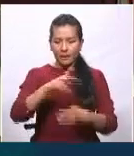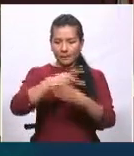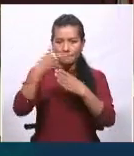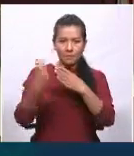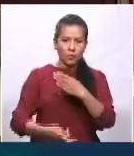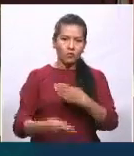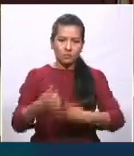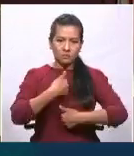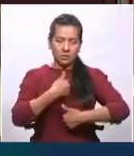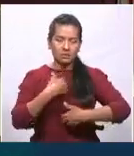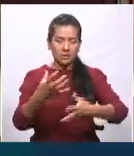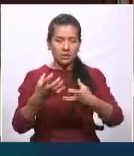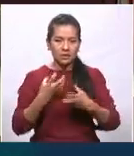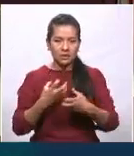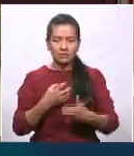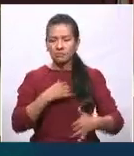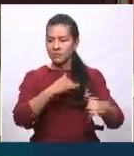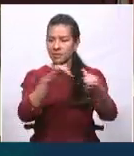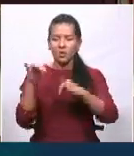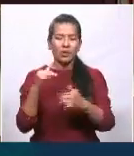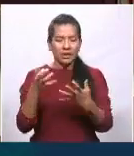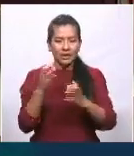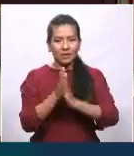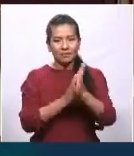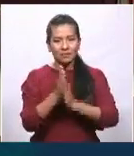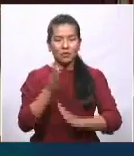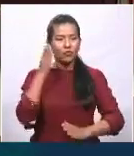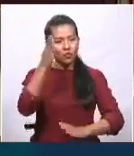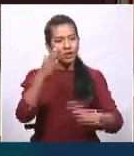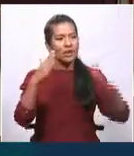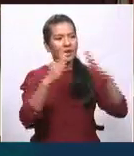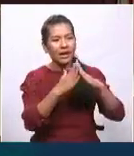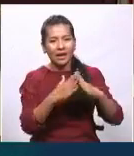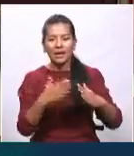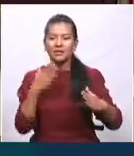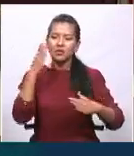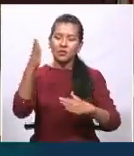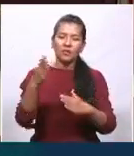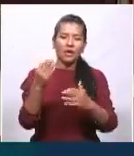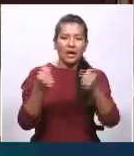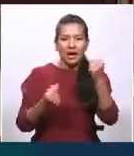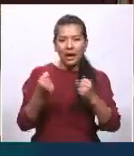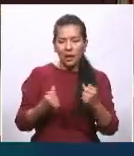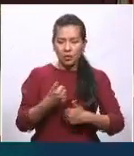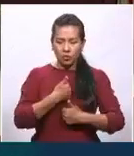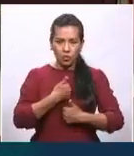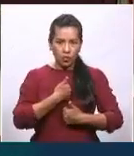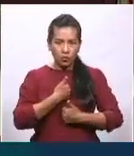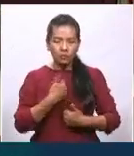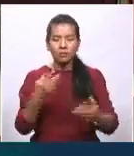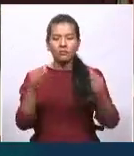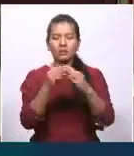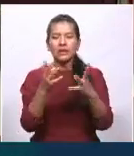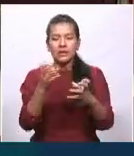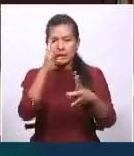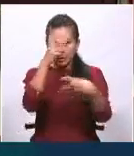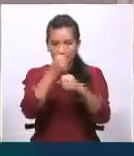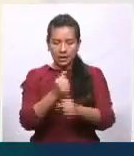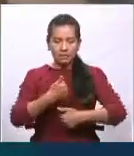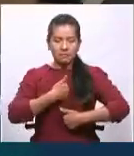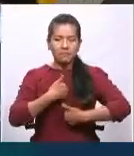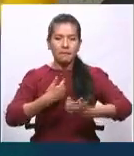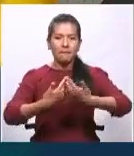quiero. Como todos, lograr tener casa, auto, también poder crear mi propia